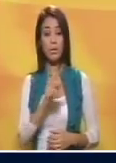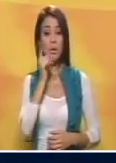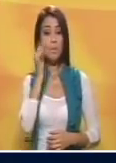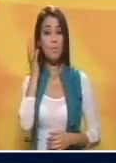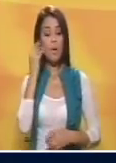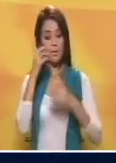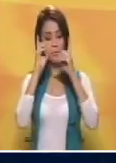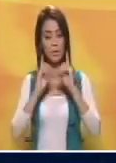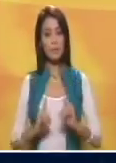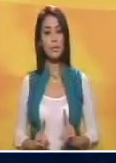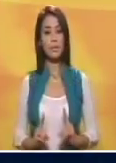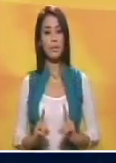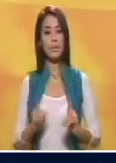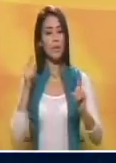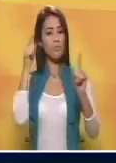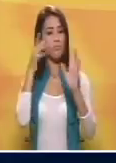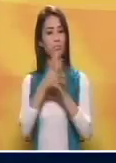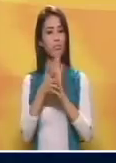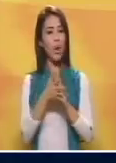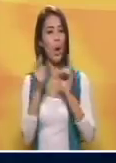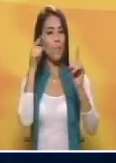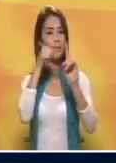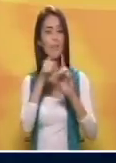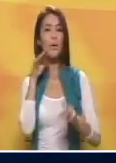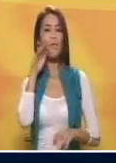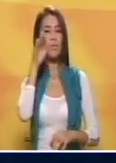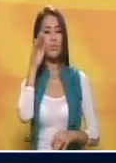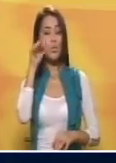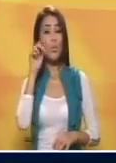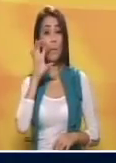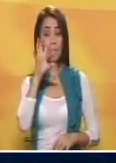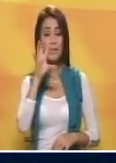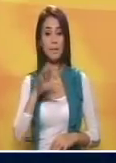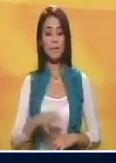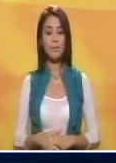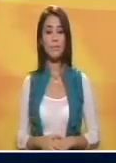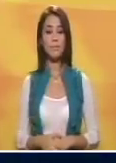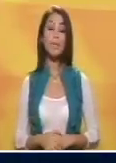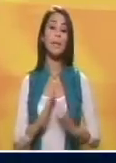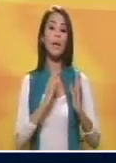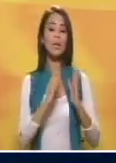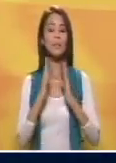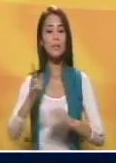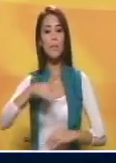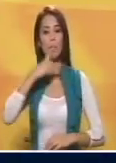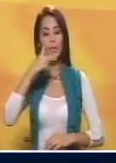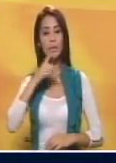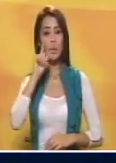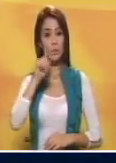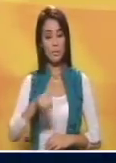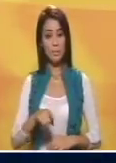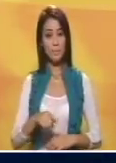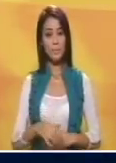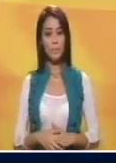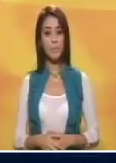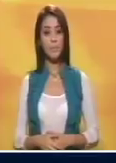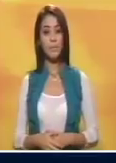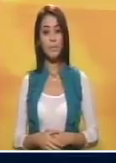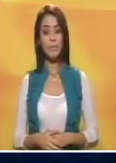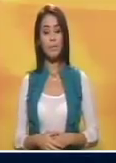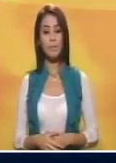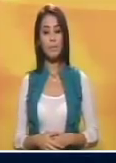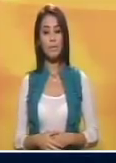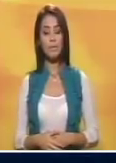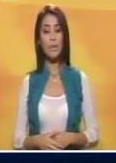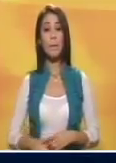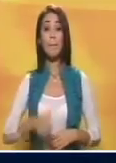queremos decidir los destinos de este país. Y las organizaciones con fines políticos consecuentes también con eso, el